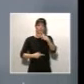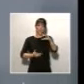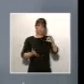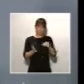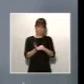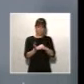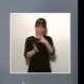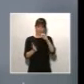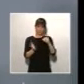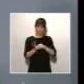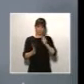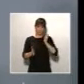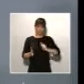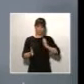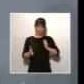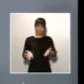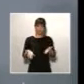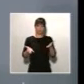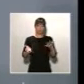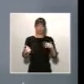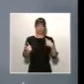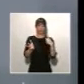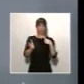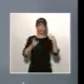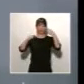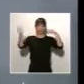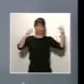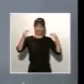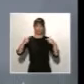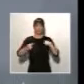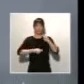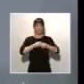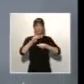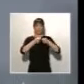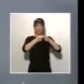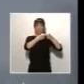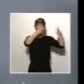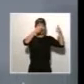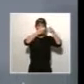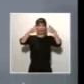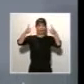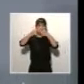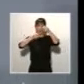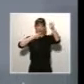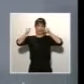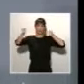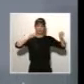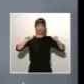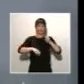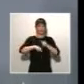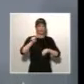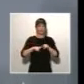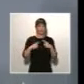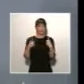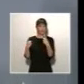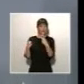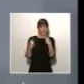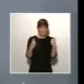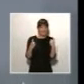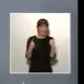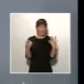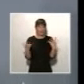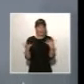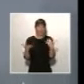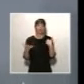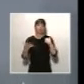disposición de ser contratados e incorporarse paulatina y progresivamente, a medida que las necesidades asistenciales así lo aconsejen y se